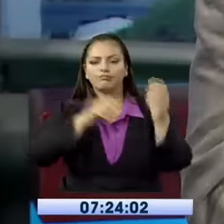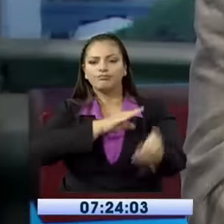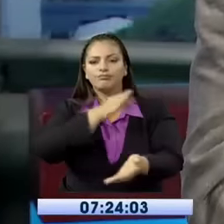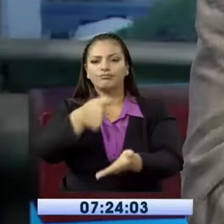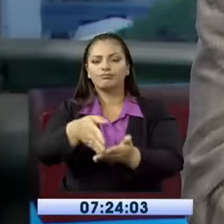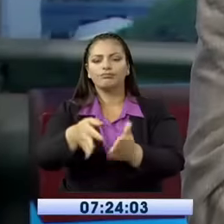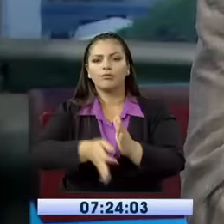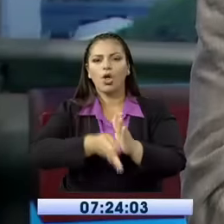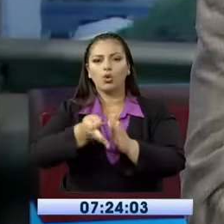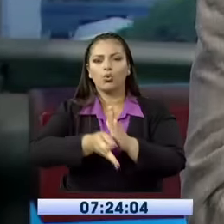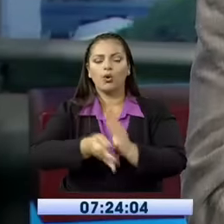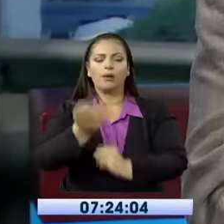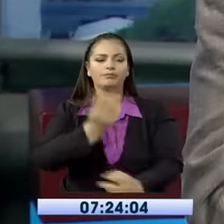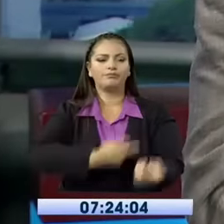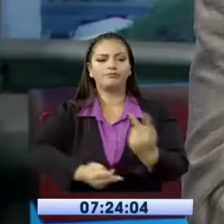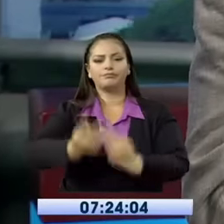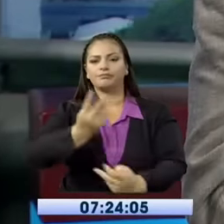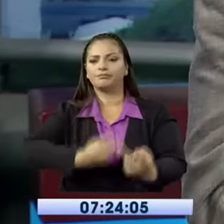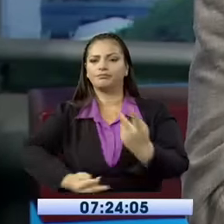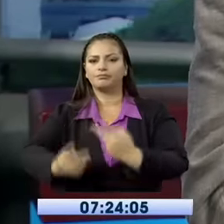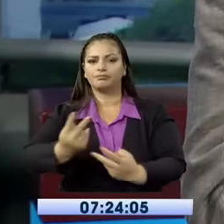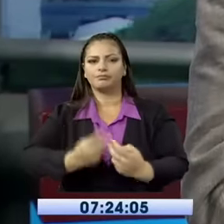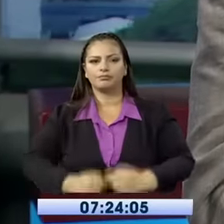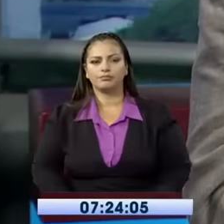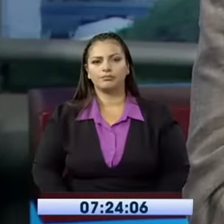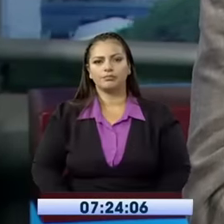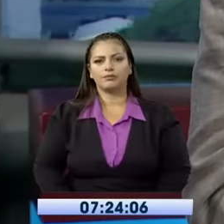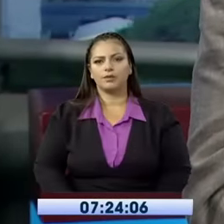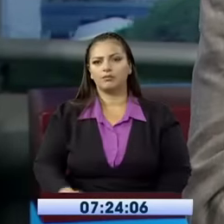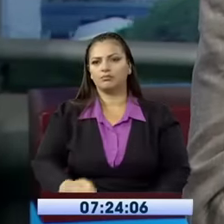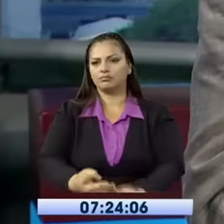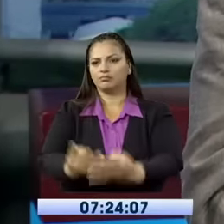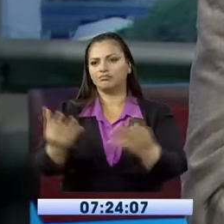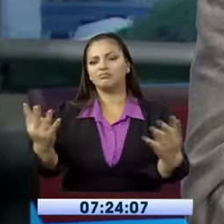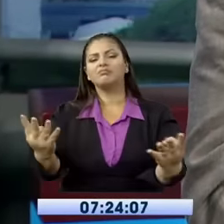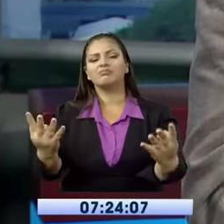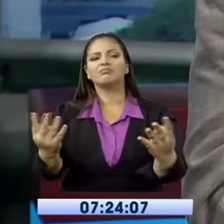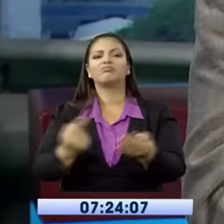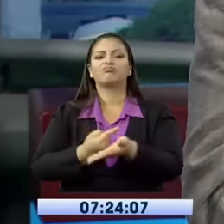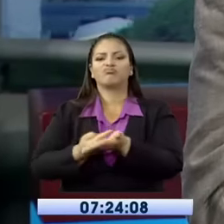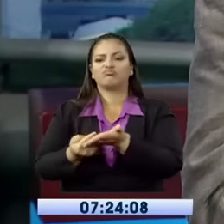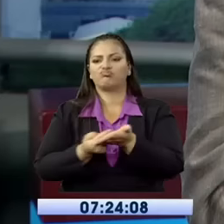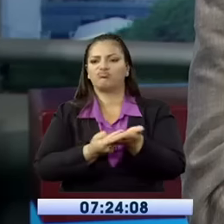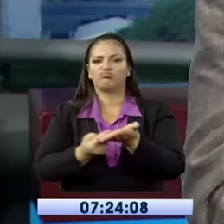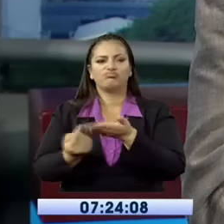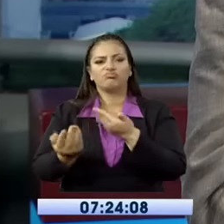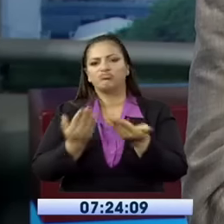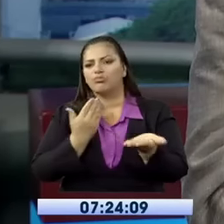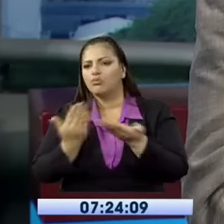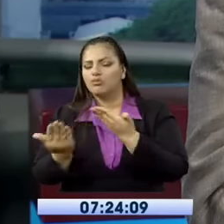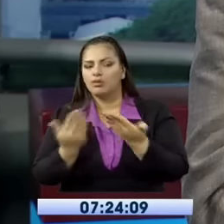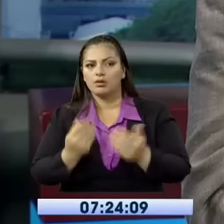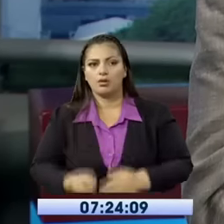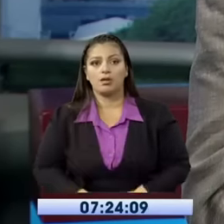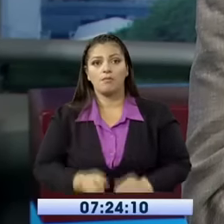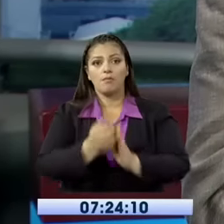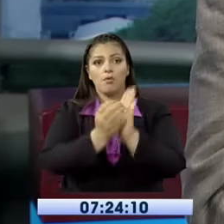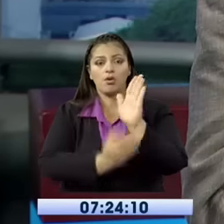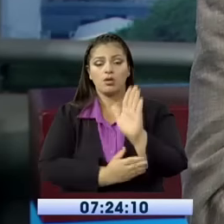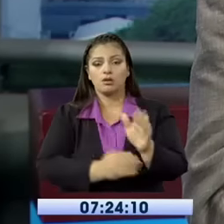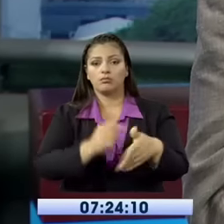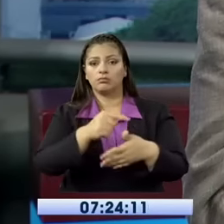Durán en la provincia del guayas sitio en el que se reunió con sus simpatizantes el candidato presentó algunos de sus proyectos